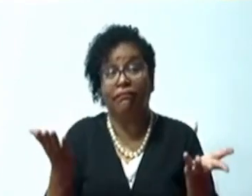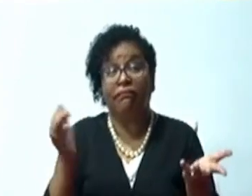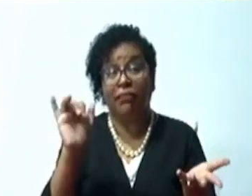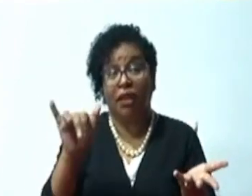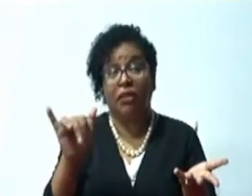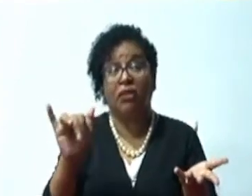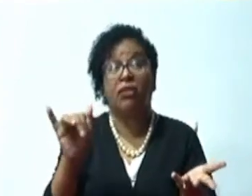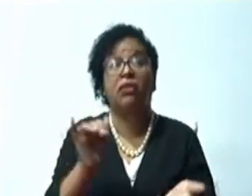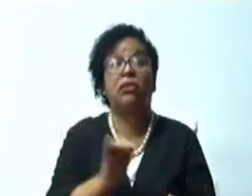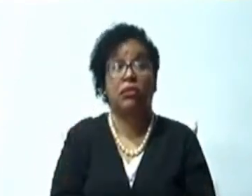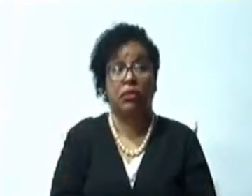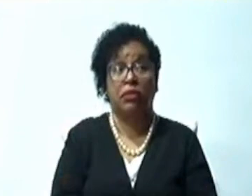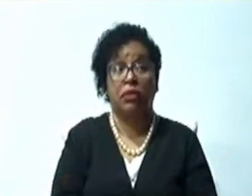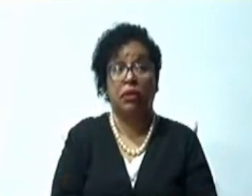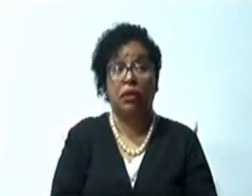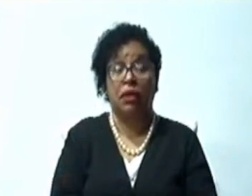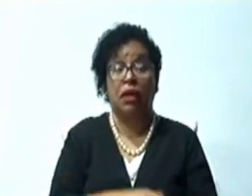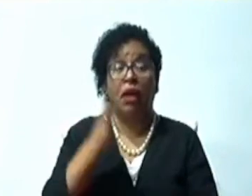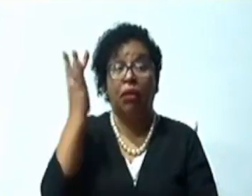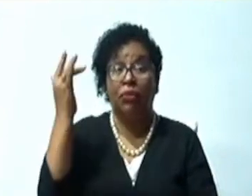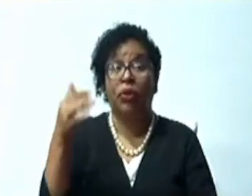el ya meter